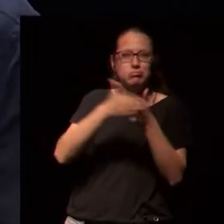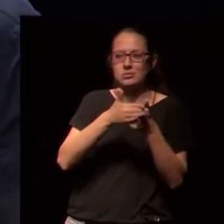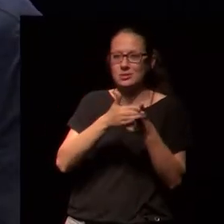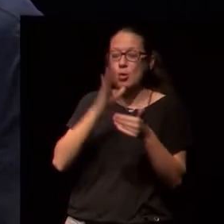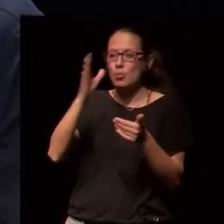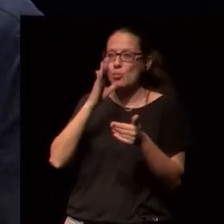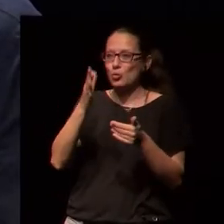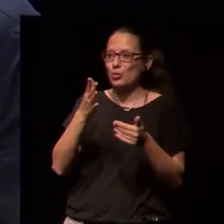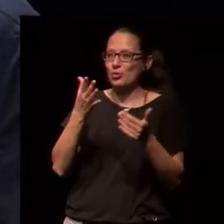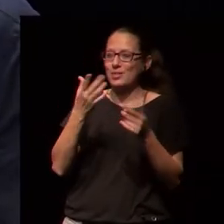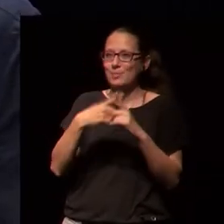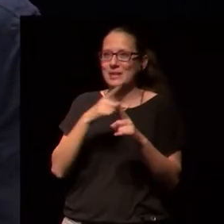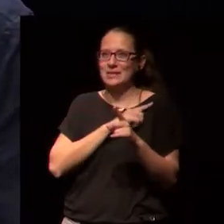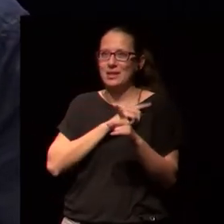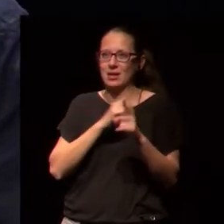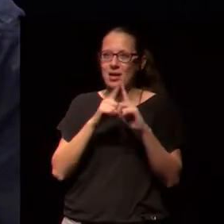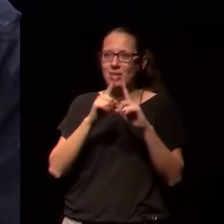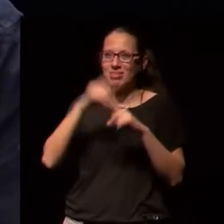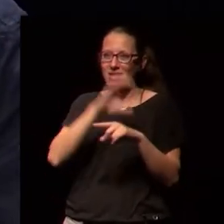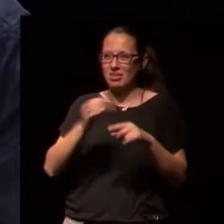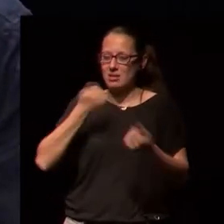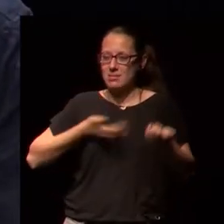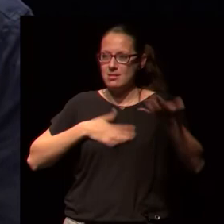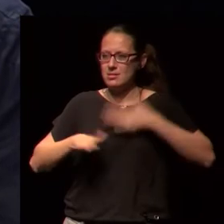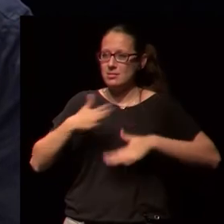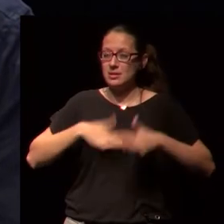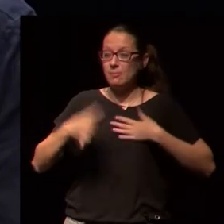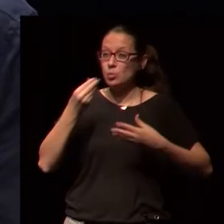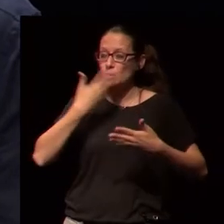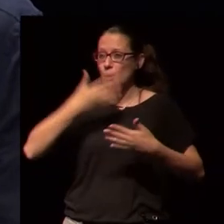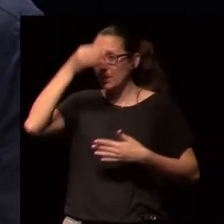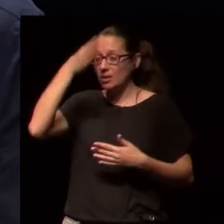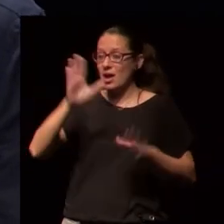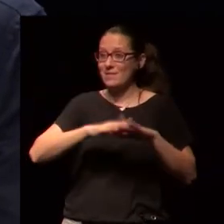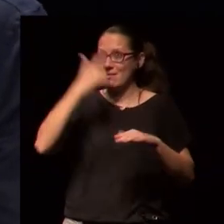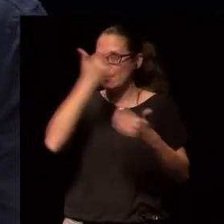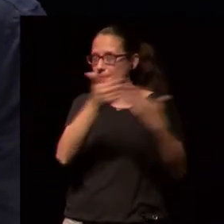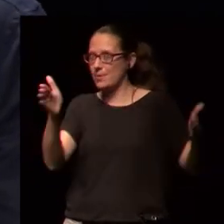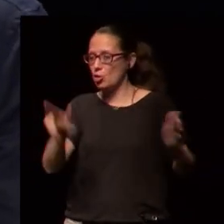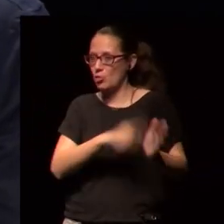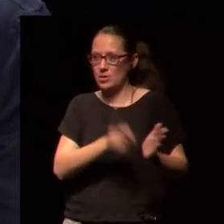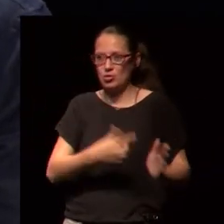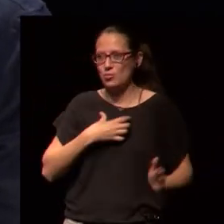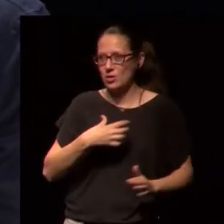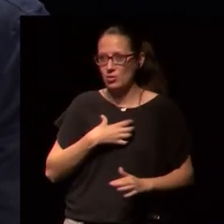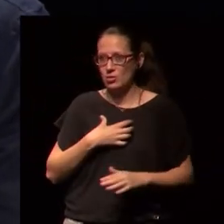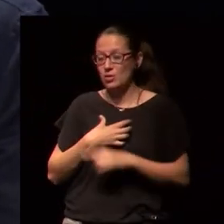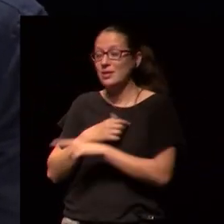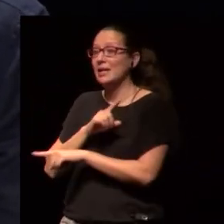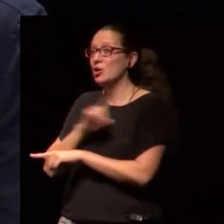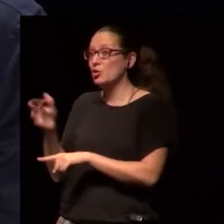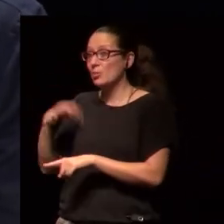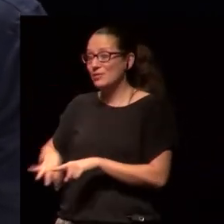no puede tener porque tiene demasiada ciencia acumulada, demasiado conocimiento. Y el no profesional